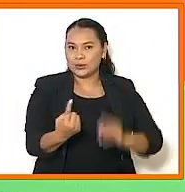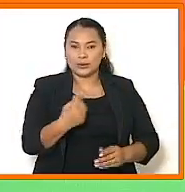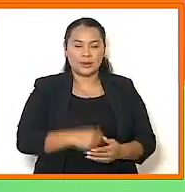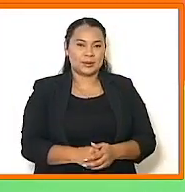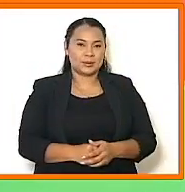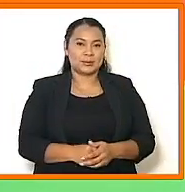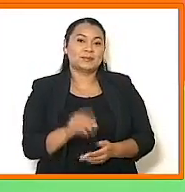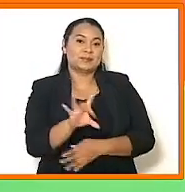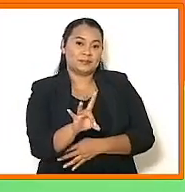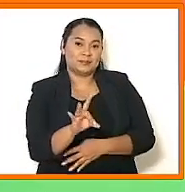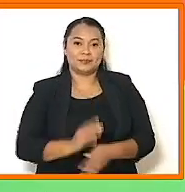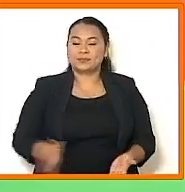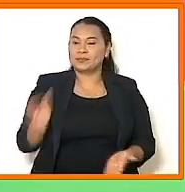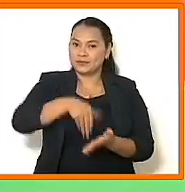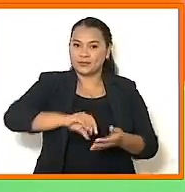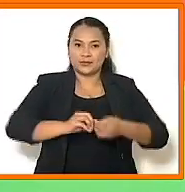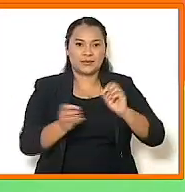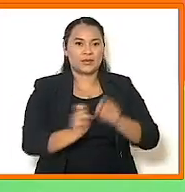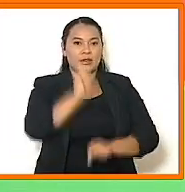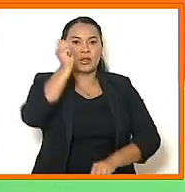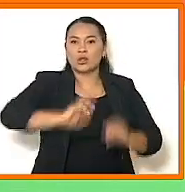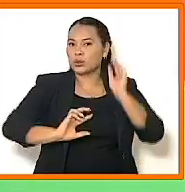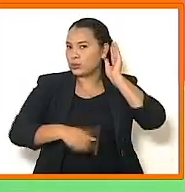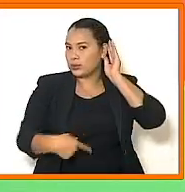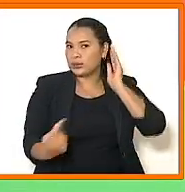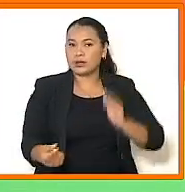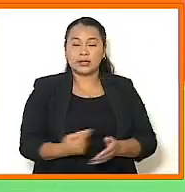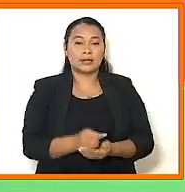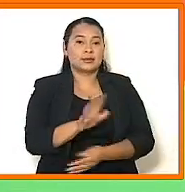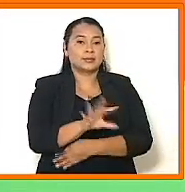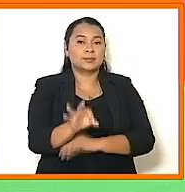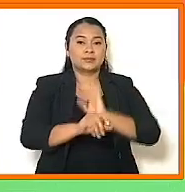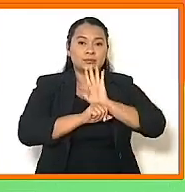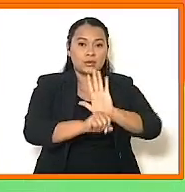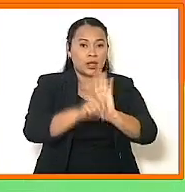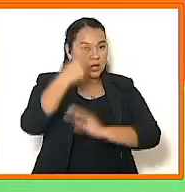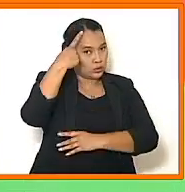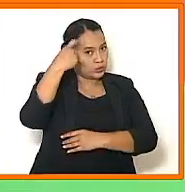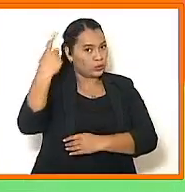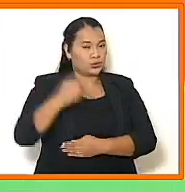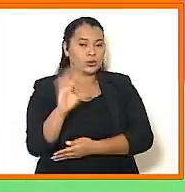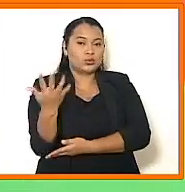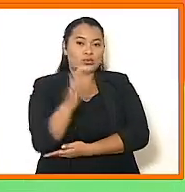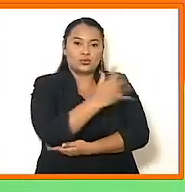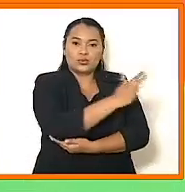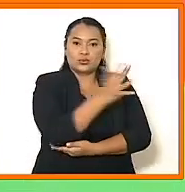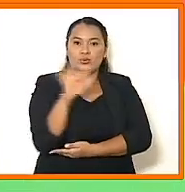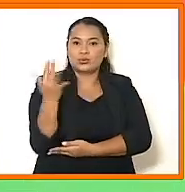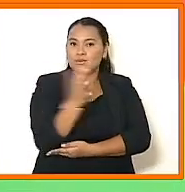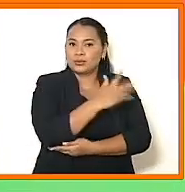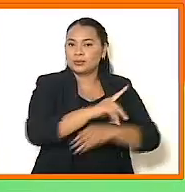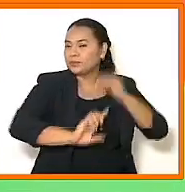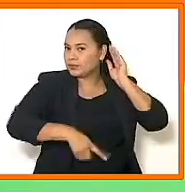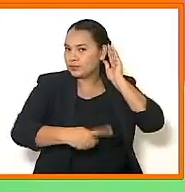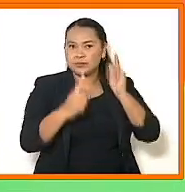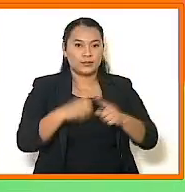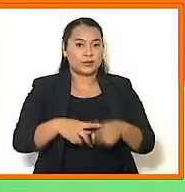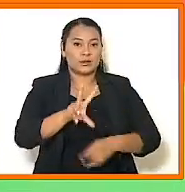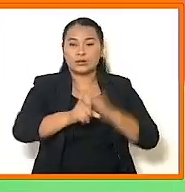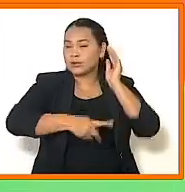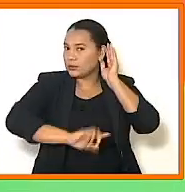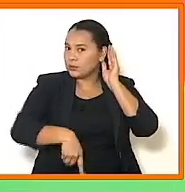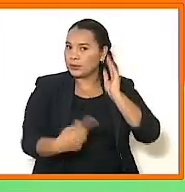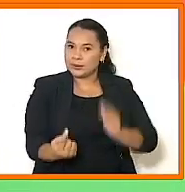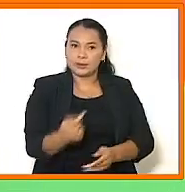el 8. Con mucho gusto te repito, el número favorecido es el 59 con su símbolo de sueño selva. Para Multi-X, 2X y para más